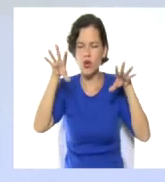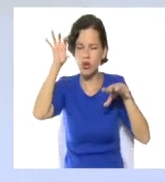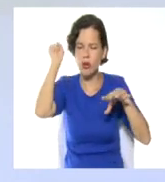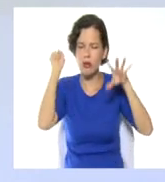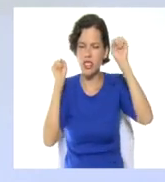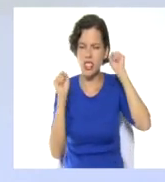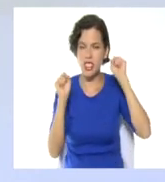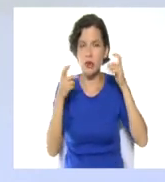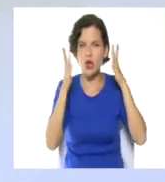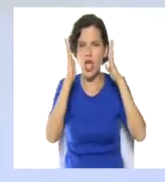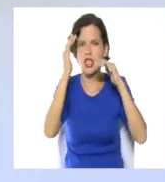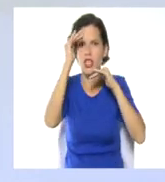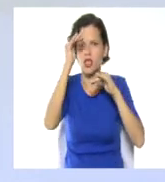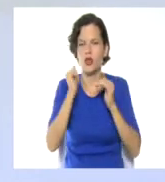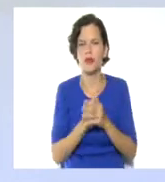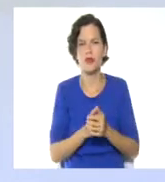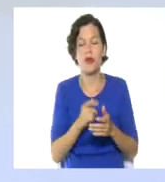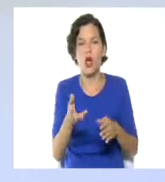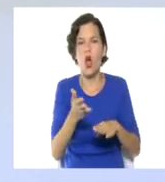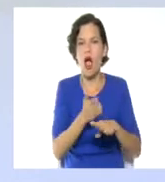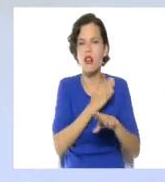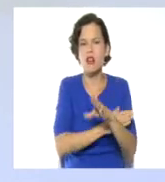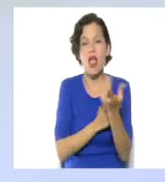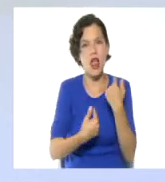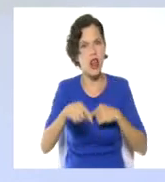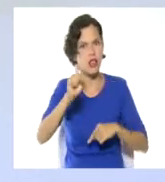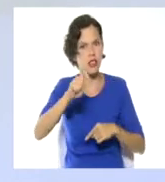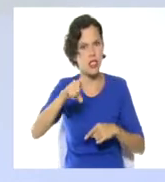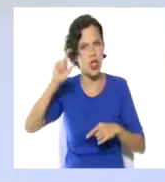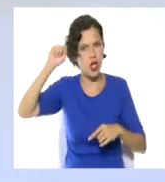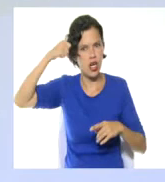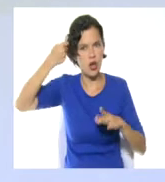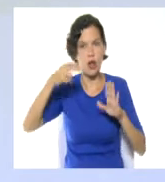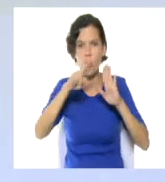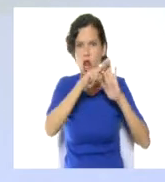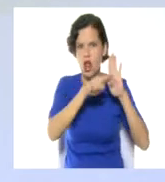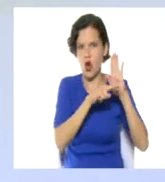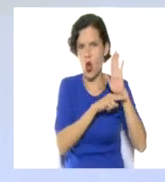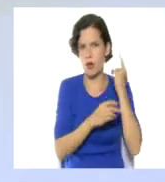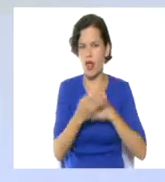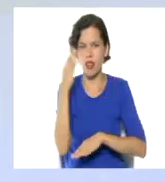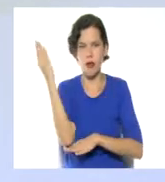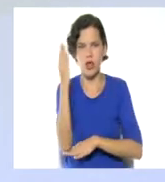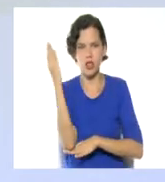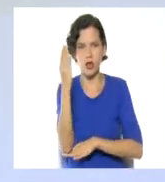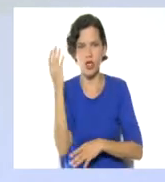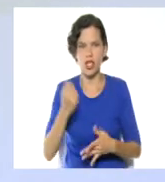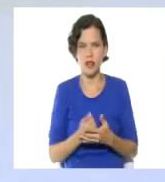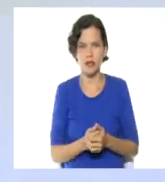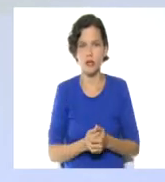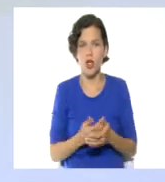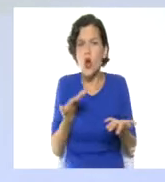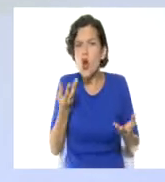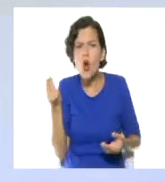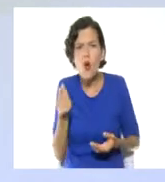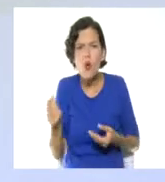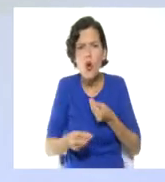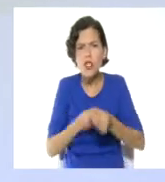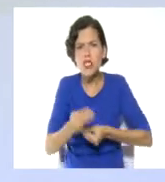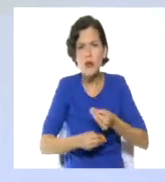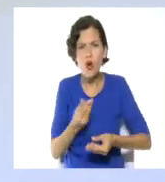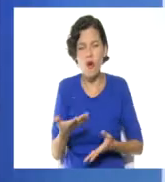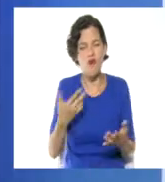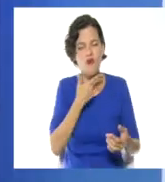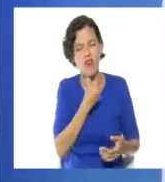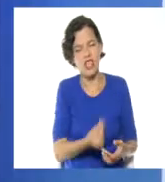casa, muy atentos. Pero antes es necesario que recordemos las medidas de bioseguridad. ¿Cómo lo hacemos? Muy